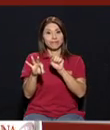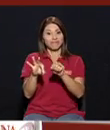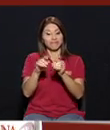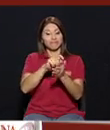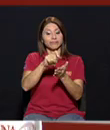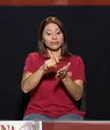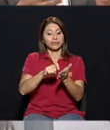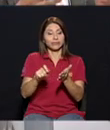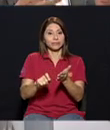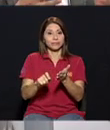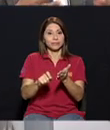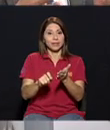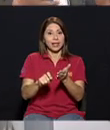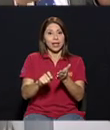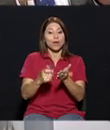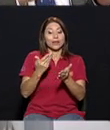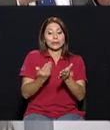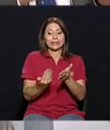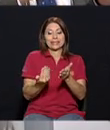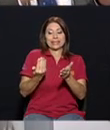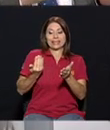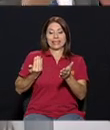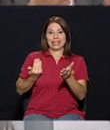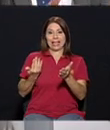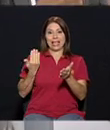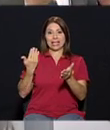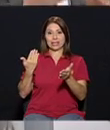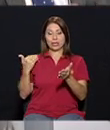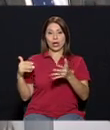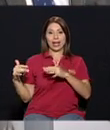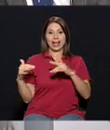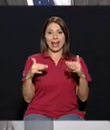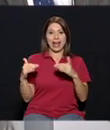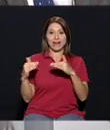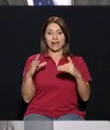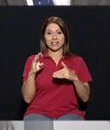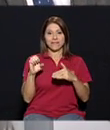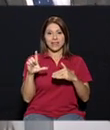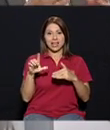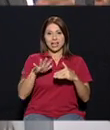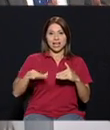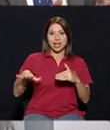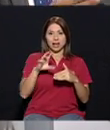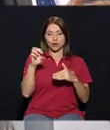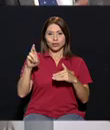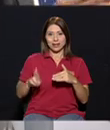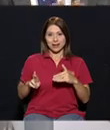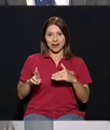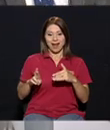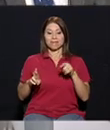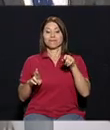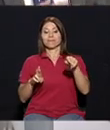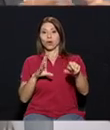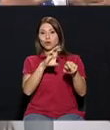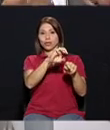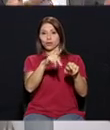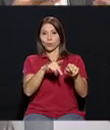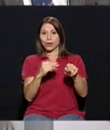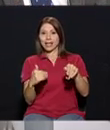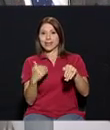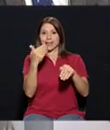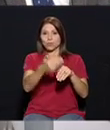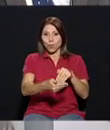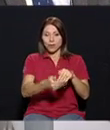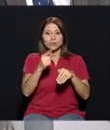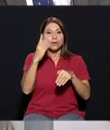después de un conflicto de guerra civil en Costa Rica y de una experiencia, digamos, bastante